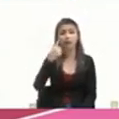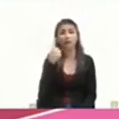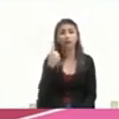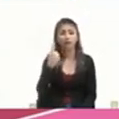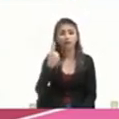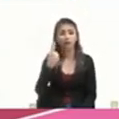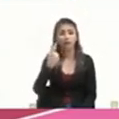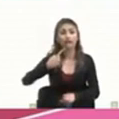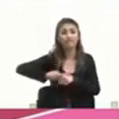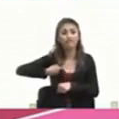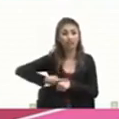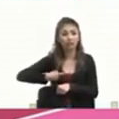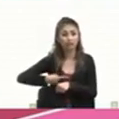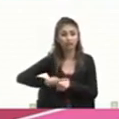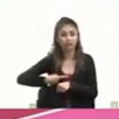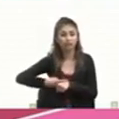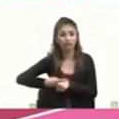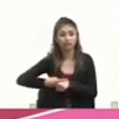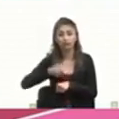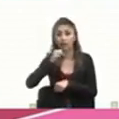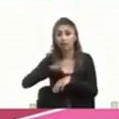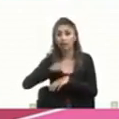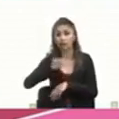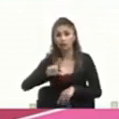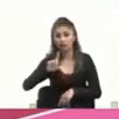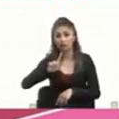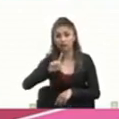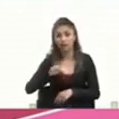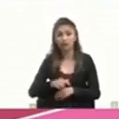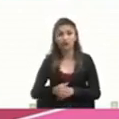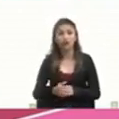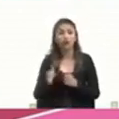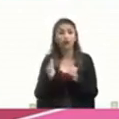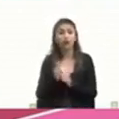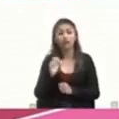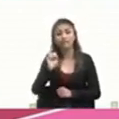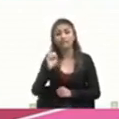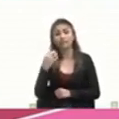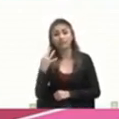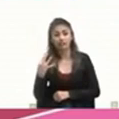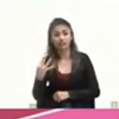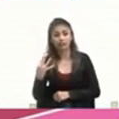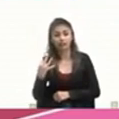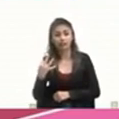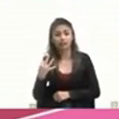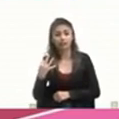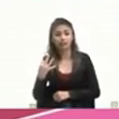791 enfermos solamente el lunes, con 63